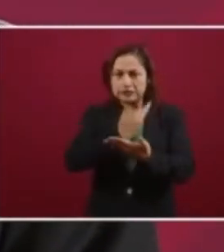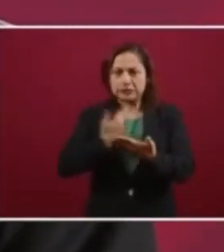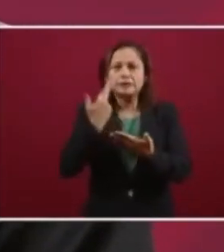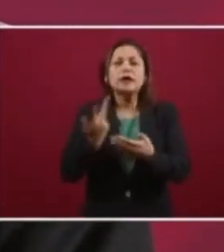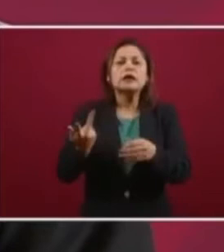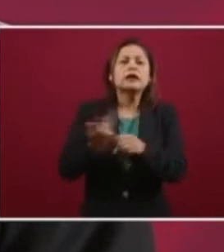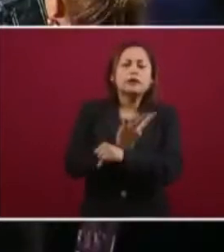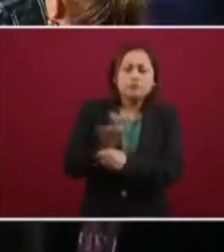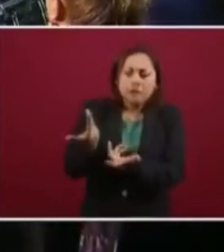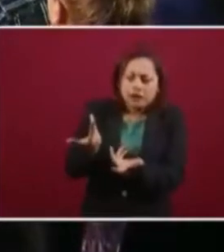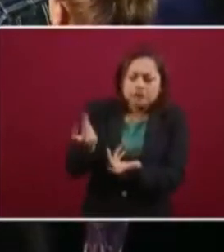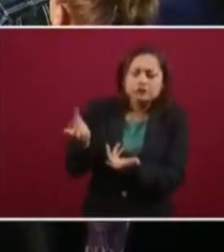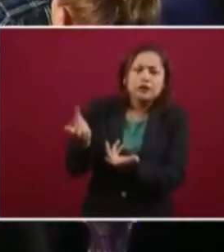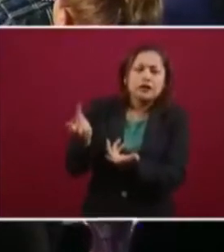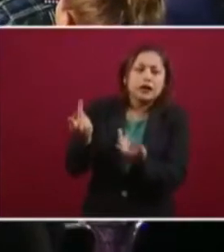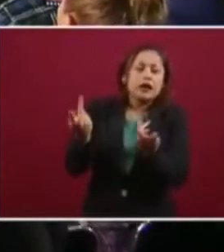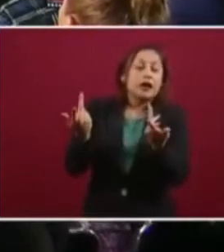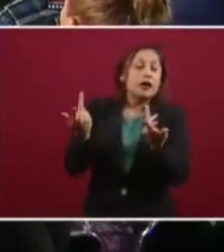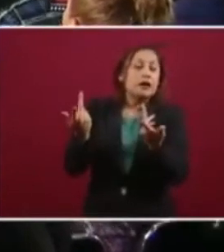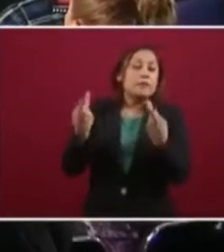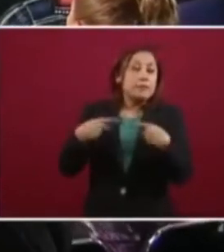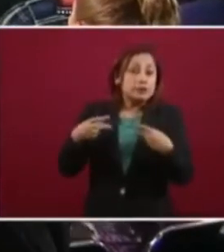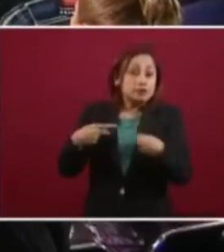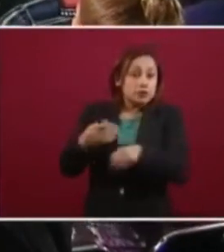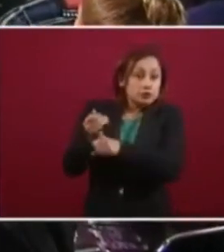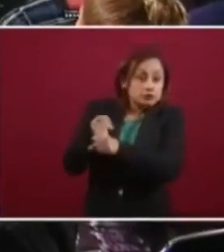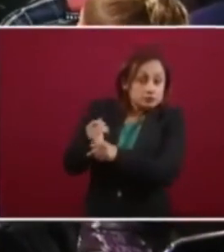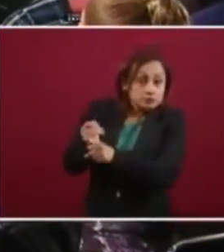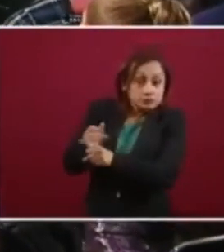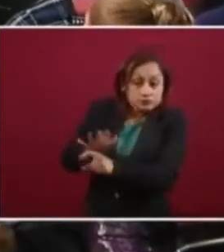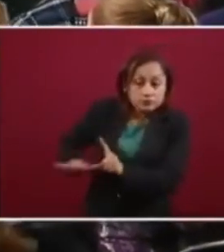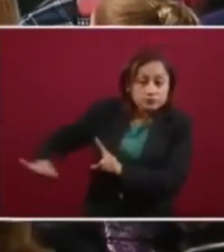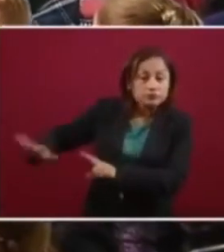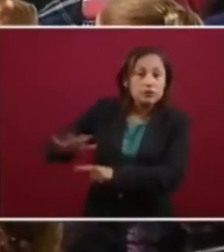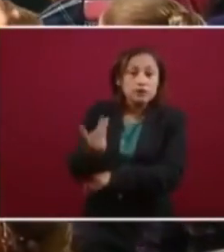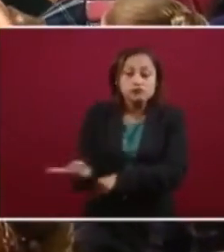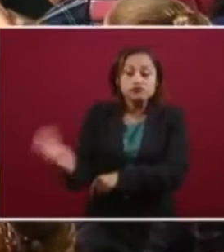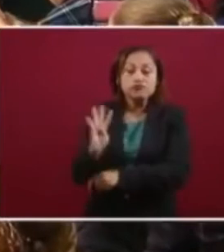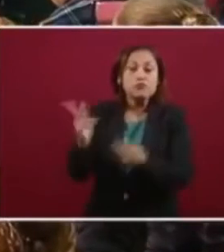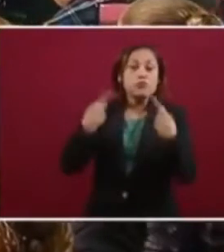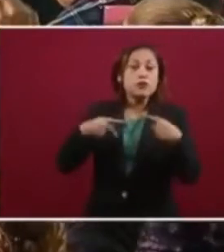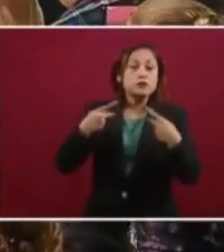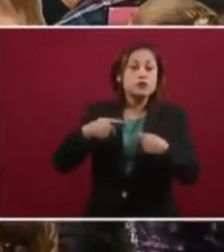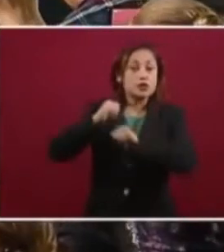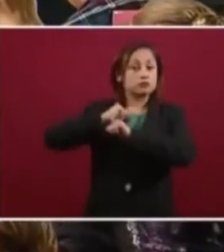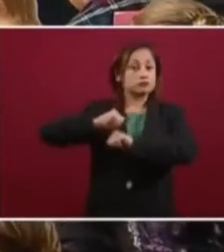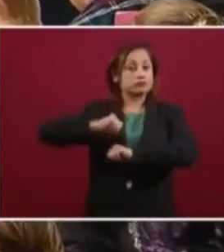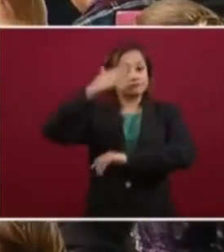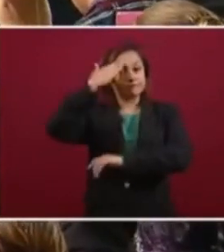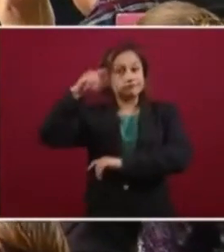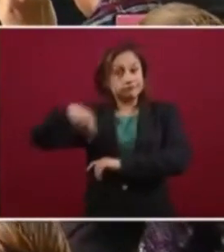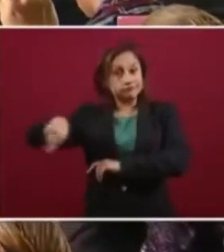investigaciones en contra de estos funcionarios públicos para eso